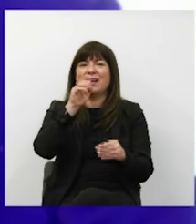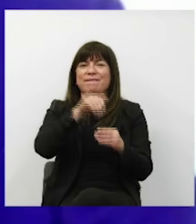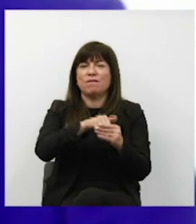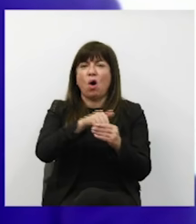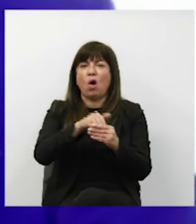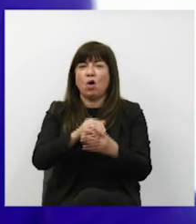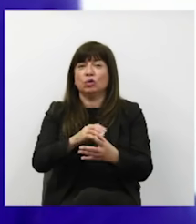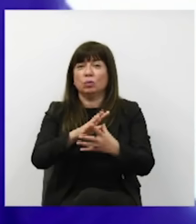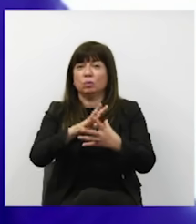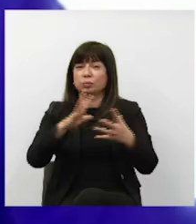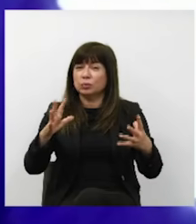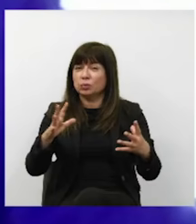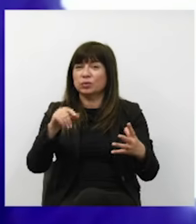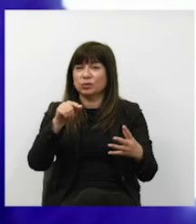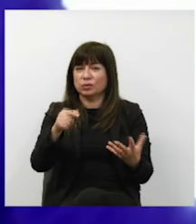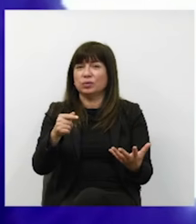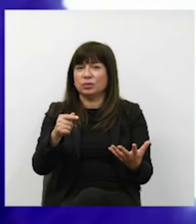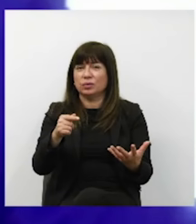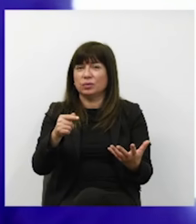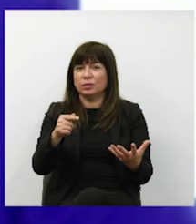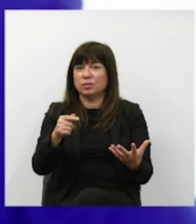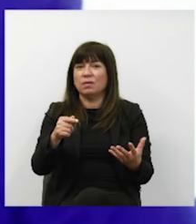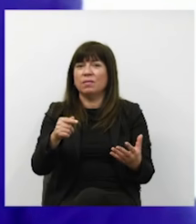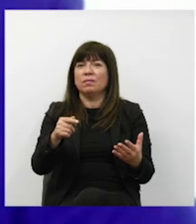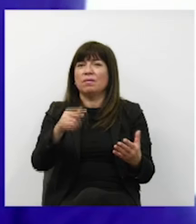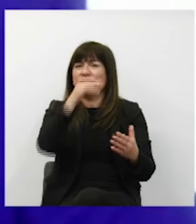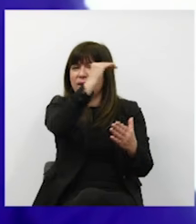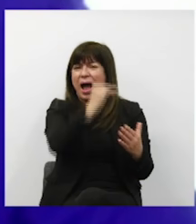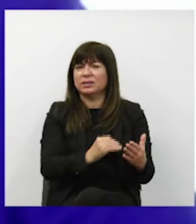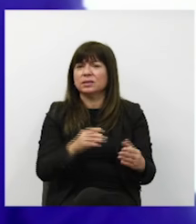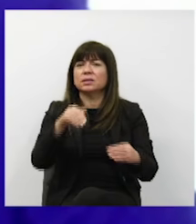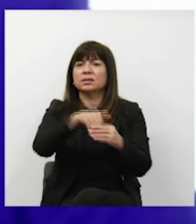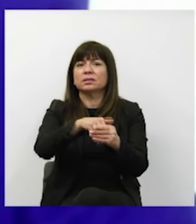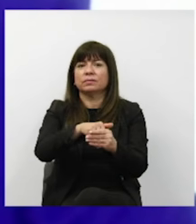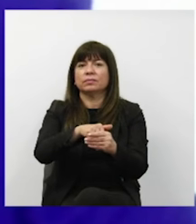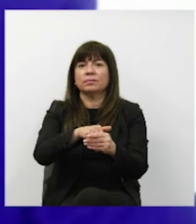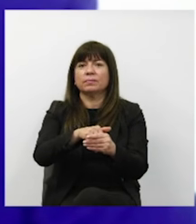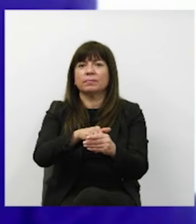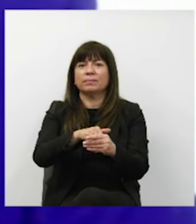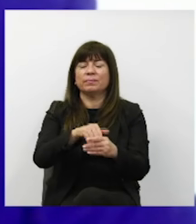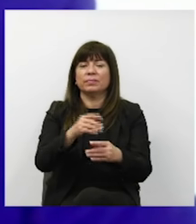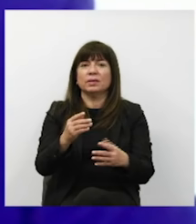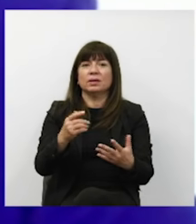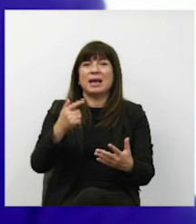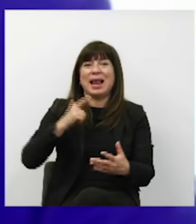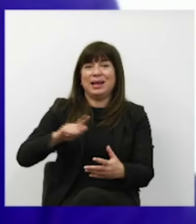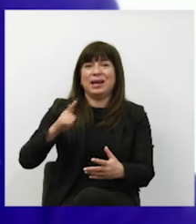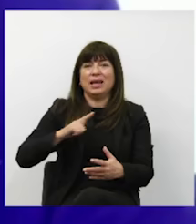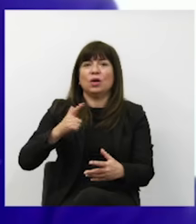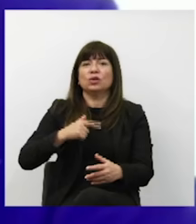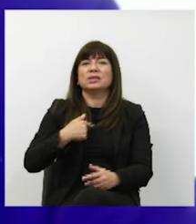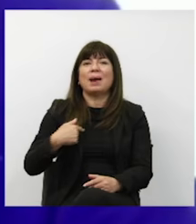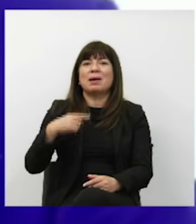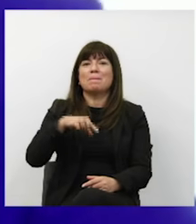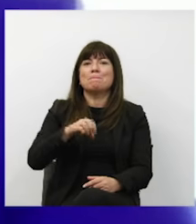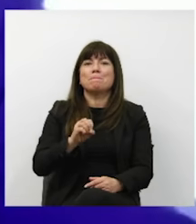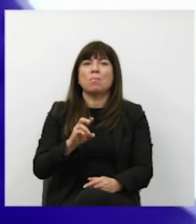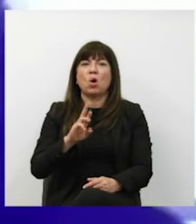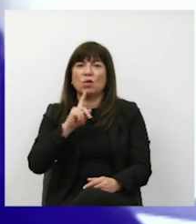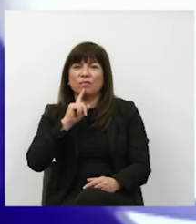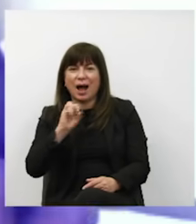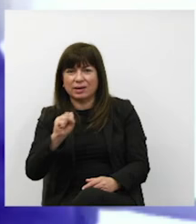que se deben a su base estrecha votante, y de ahí te vas a lo que los gringos llaman el pork barrel. En